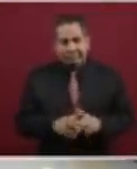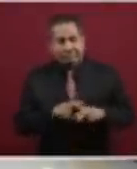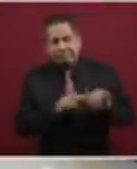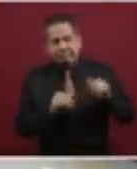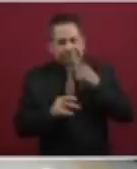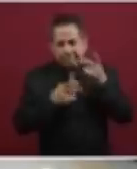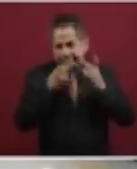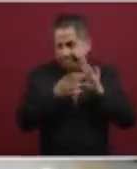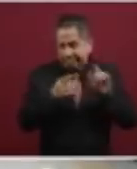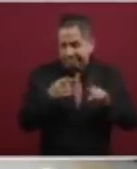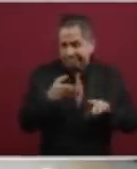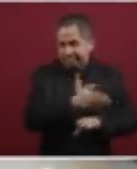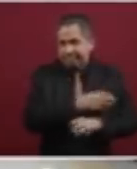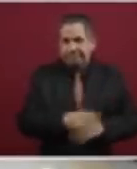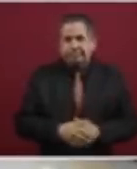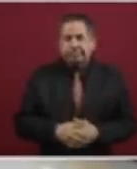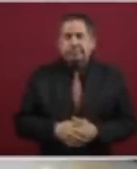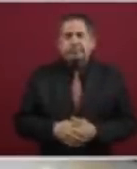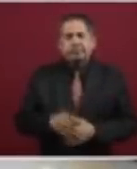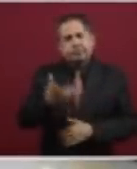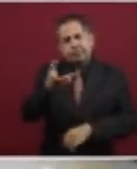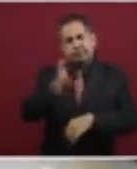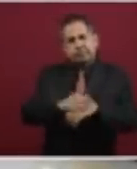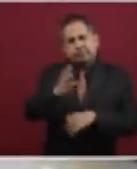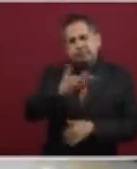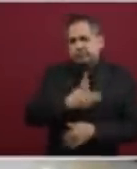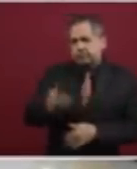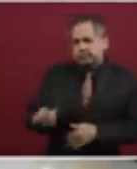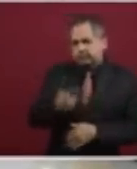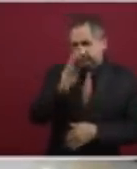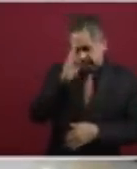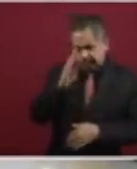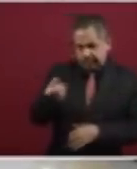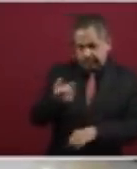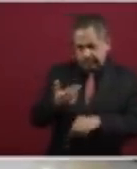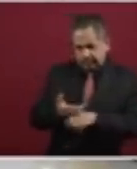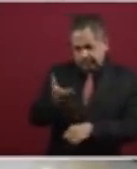eso. Para la secretaria, si me lo permite, presidente.